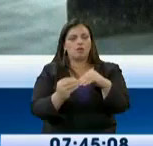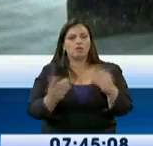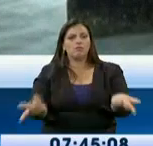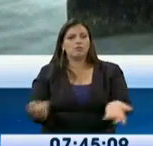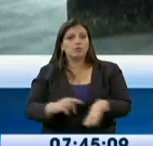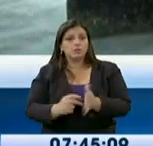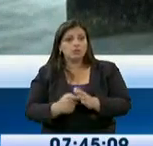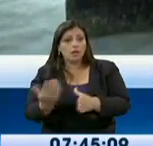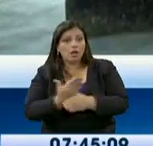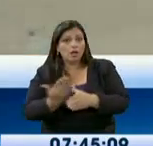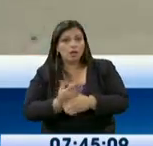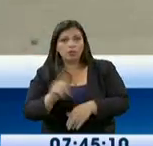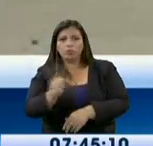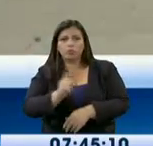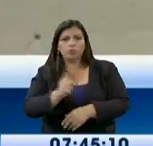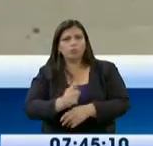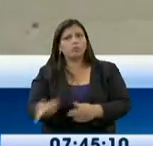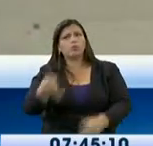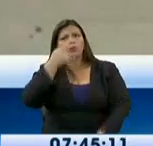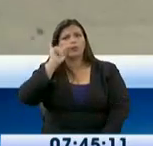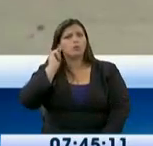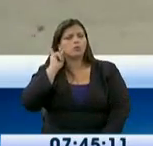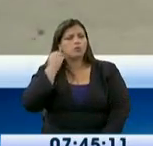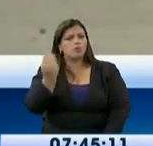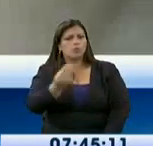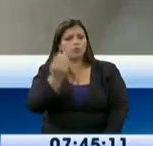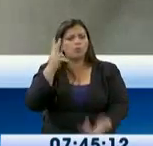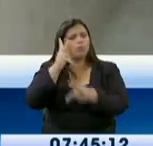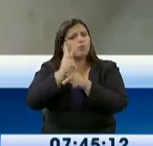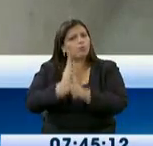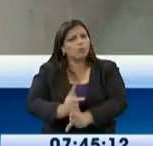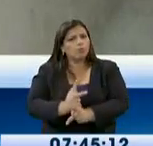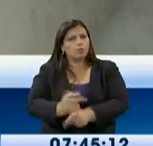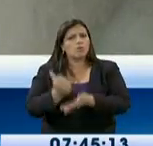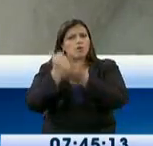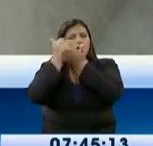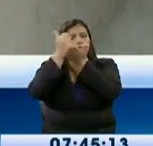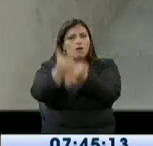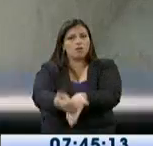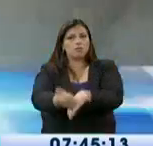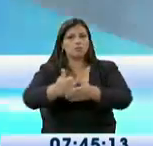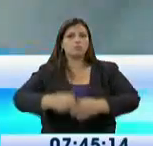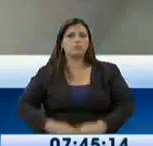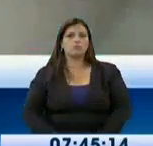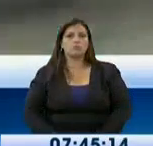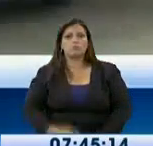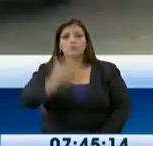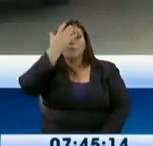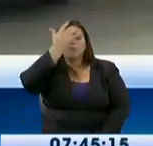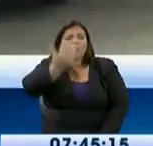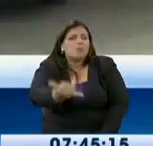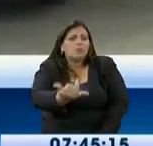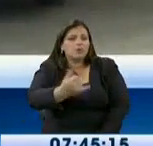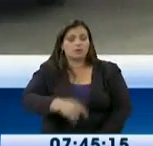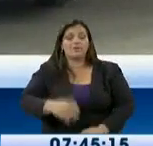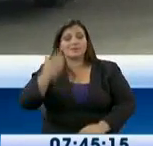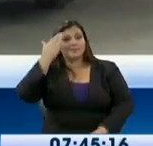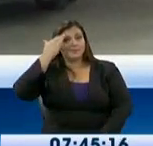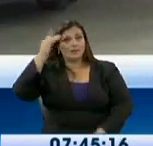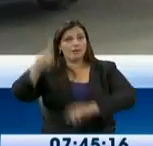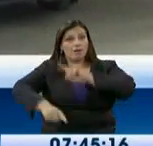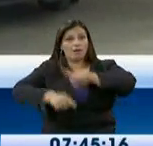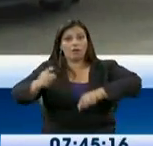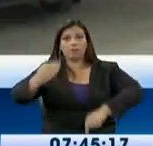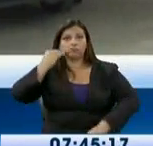ayudar especialmente a la juventud. A esto se suma la utilización de ellos para el microtráfico y otros delitos. En vista de que